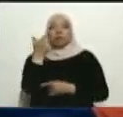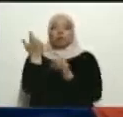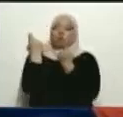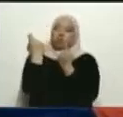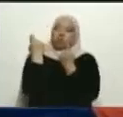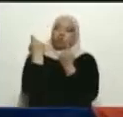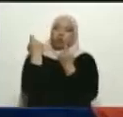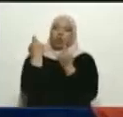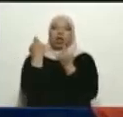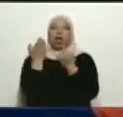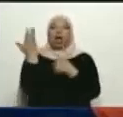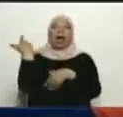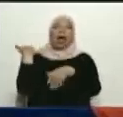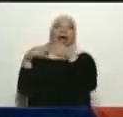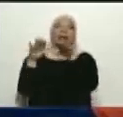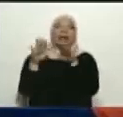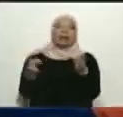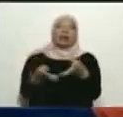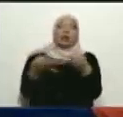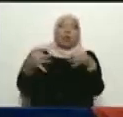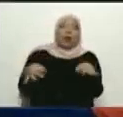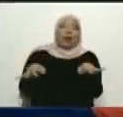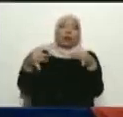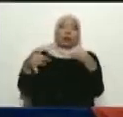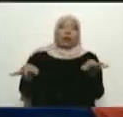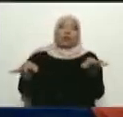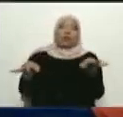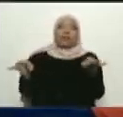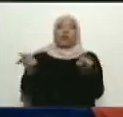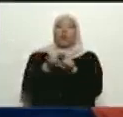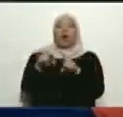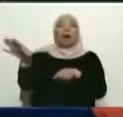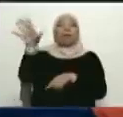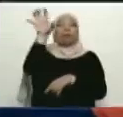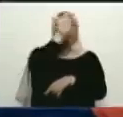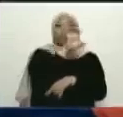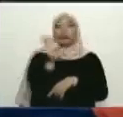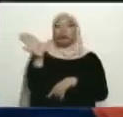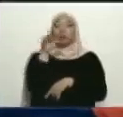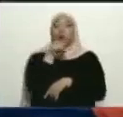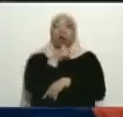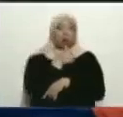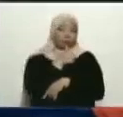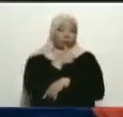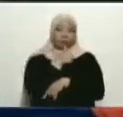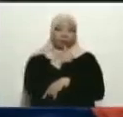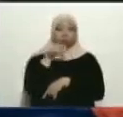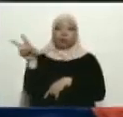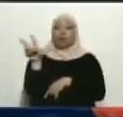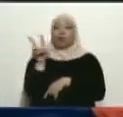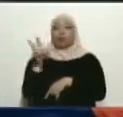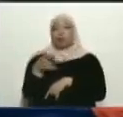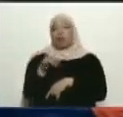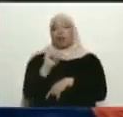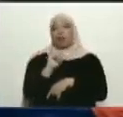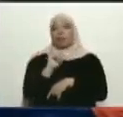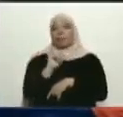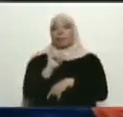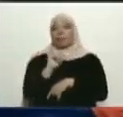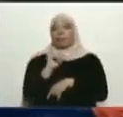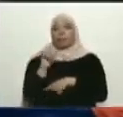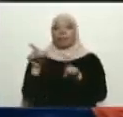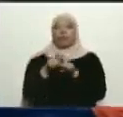terrestres más antiguas del planeta No la hay en otra parte del planeta porque solamente la hay en el parque canaima y bueno la